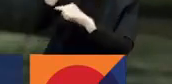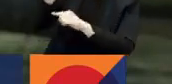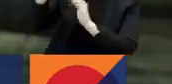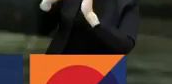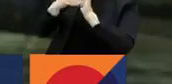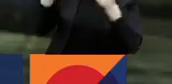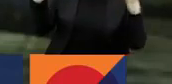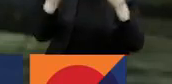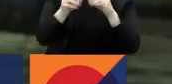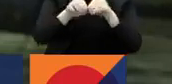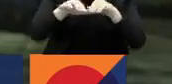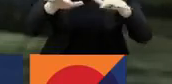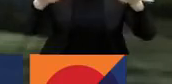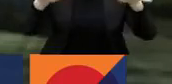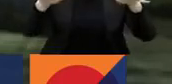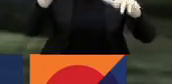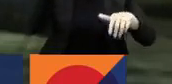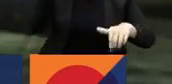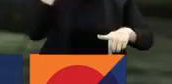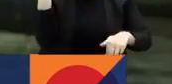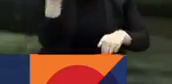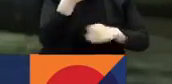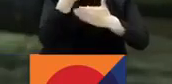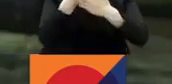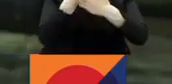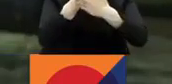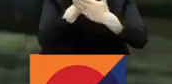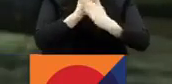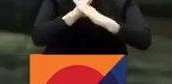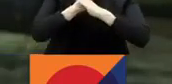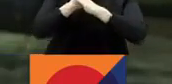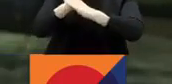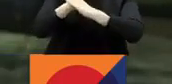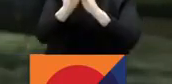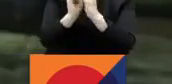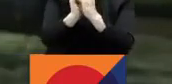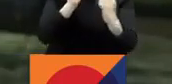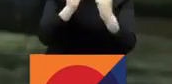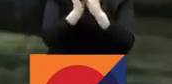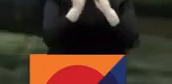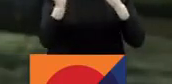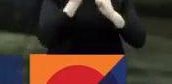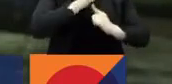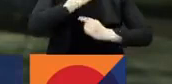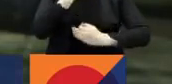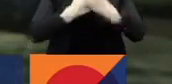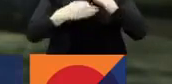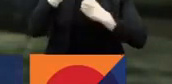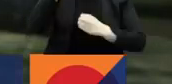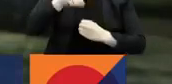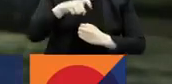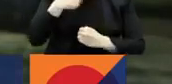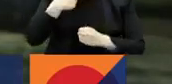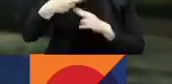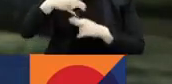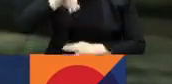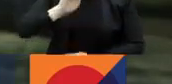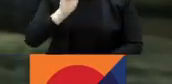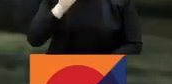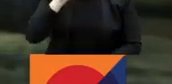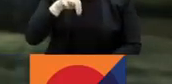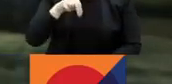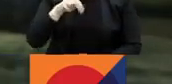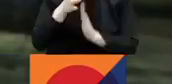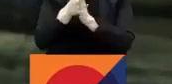eso el llamado es a reforzar las medidas de bioseguridad, el distanciamiento social y el autocuidado. Juan Sebastián Amaya, RTVC